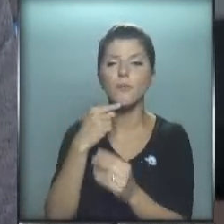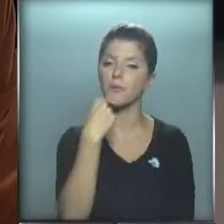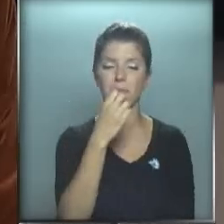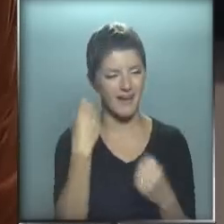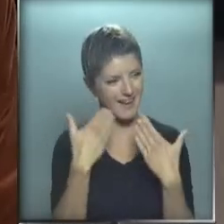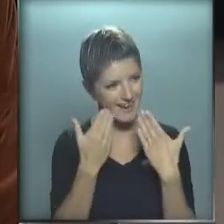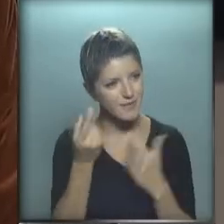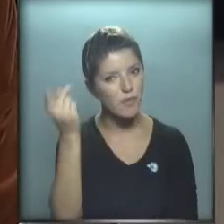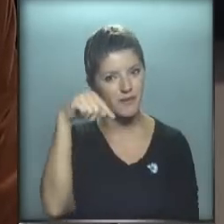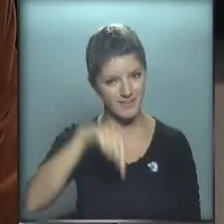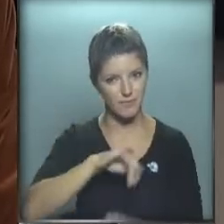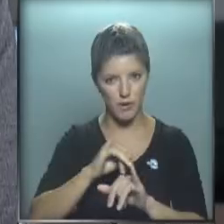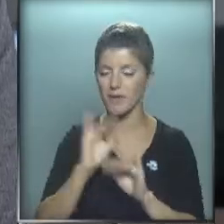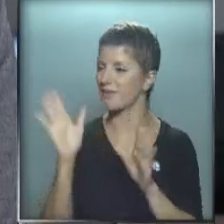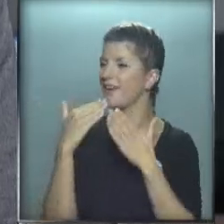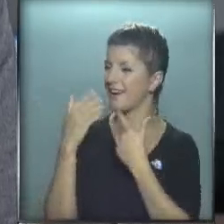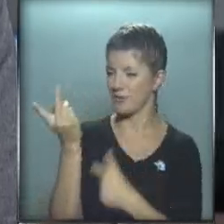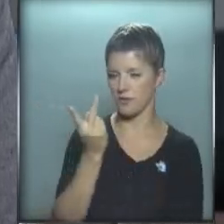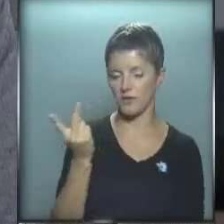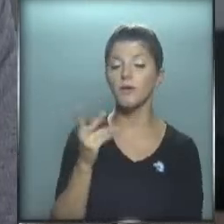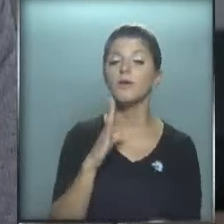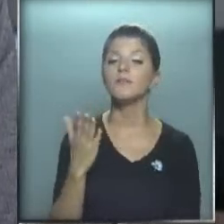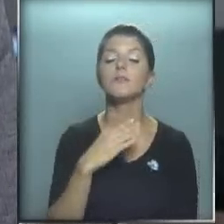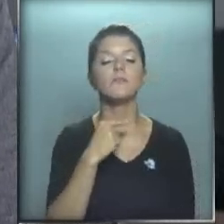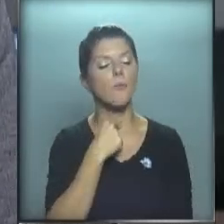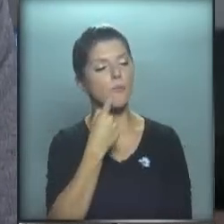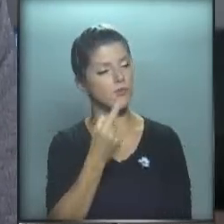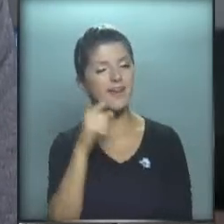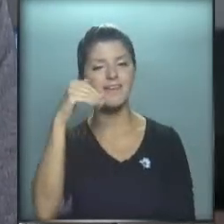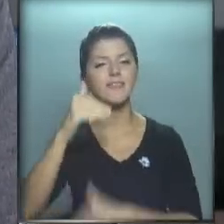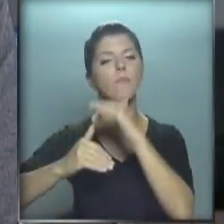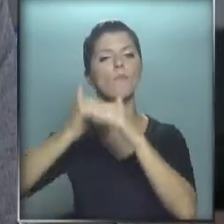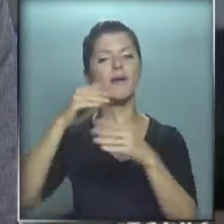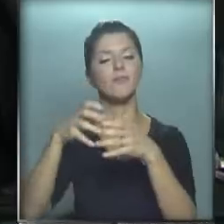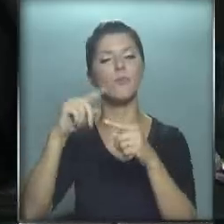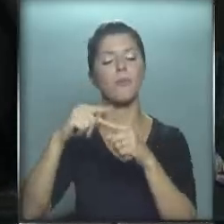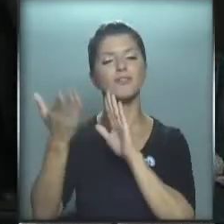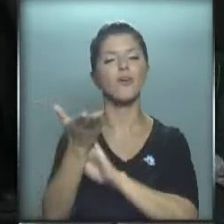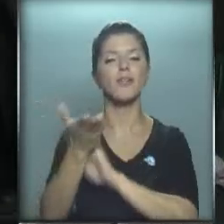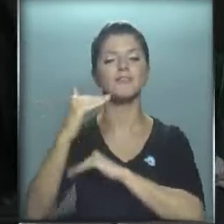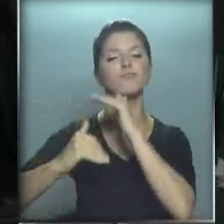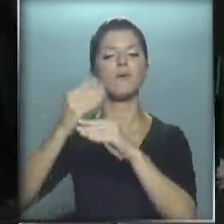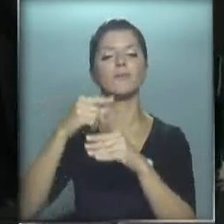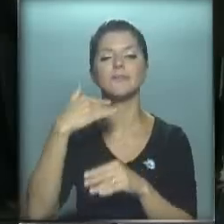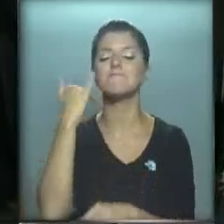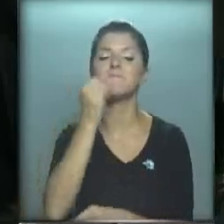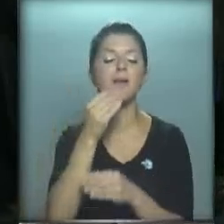gracias por est en el programa y la pregunta es cómo se explica este avance de la ultraderecha en Europa